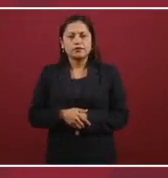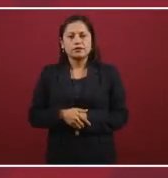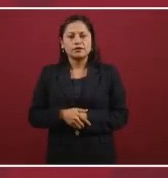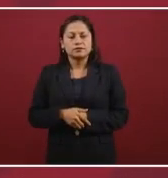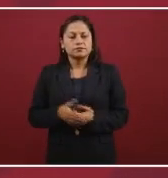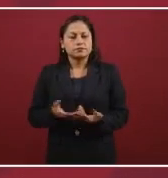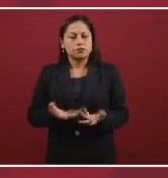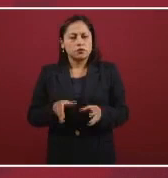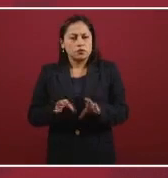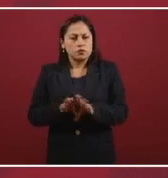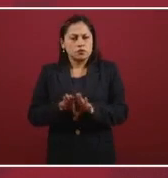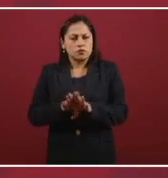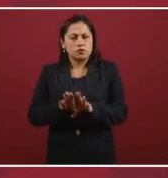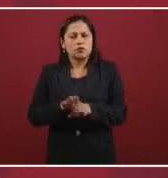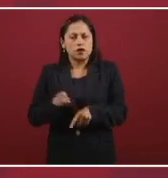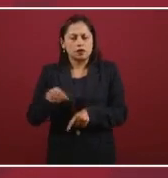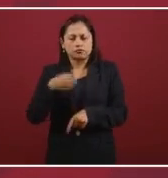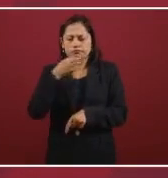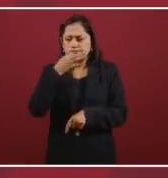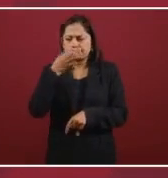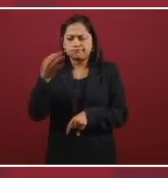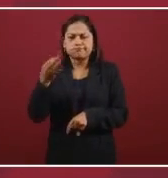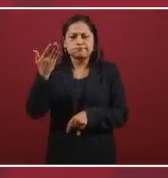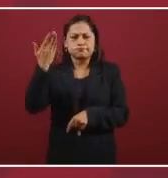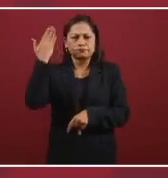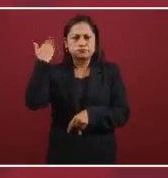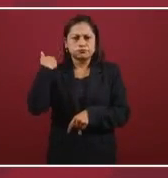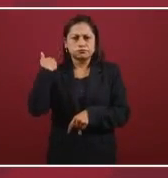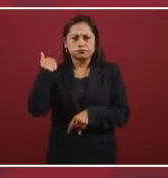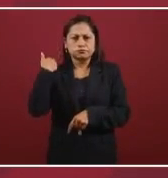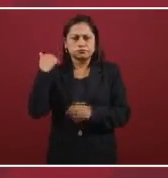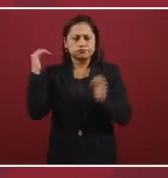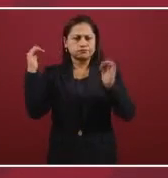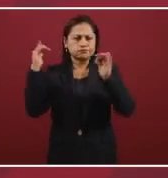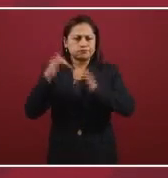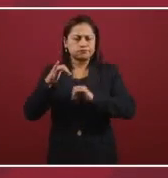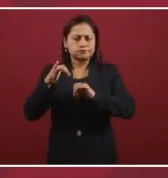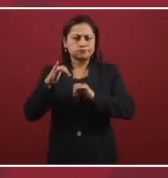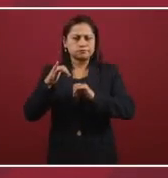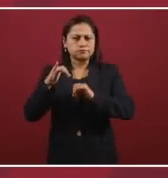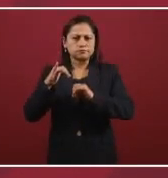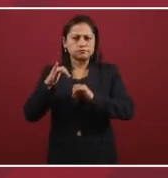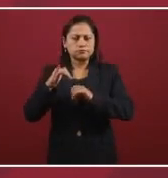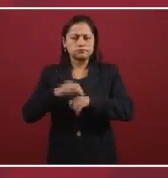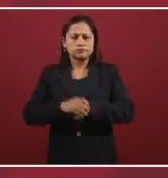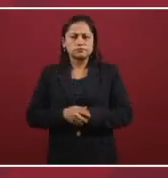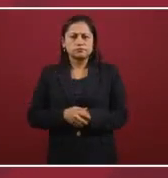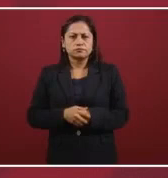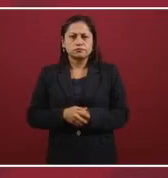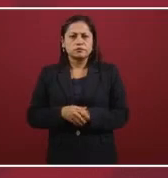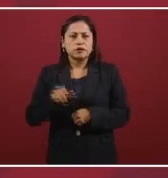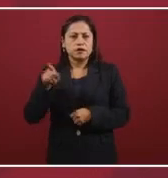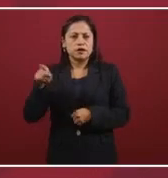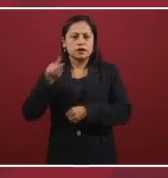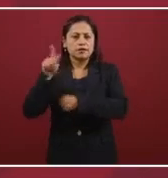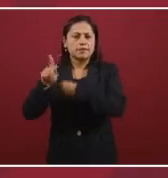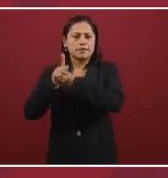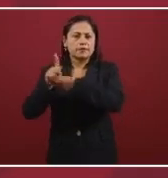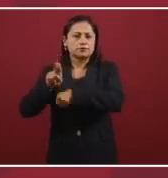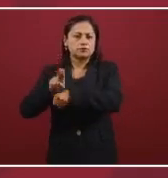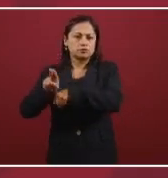en un encuentro que se llevó a cabo en Uruguay.